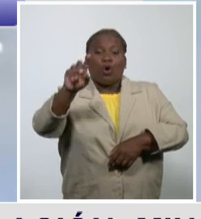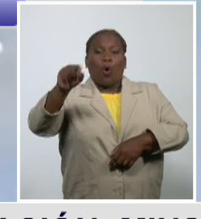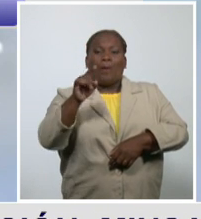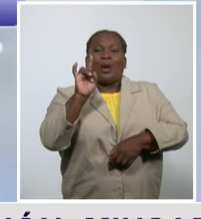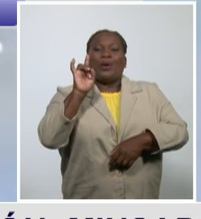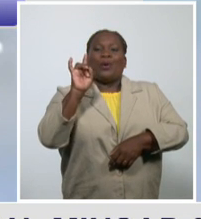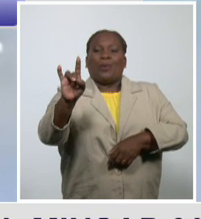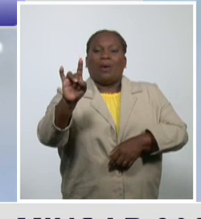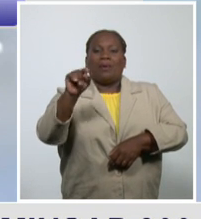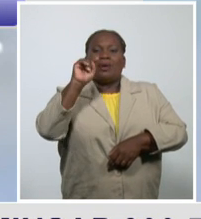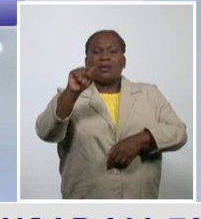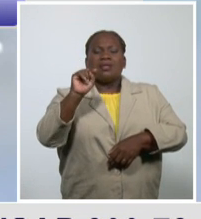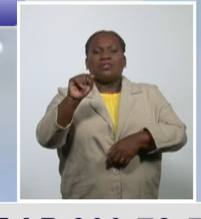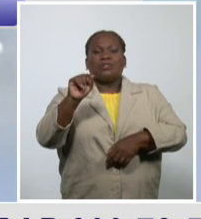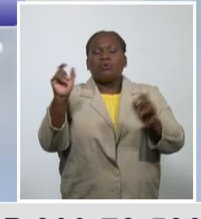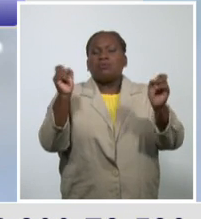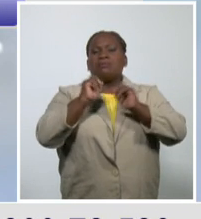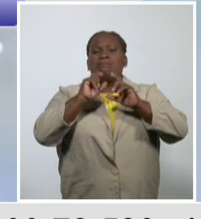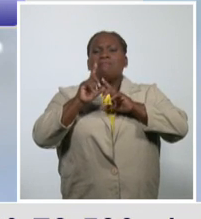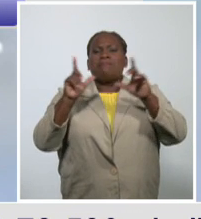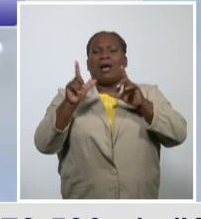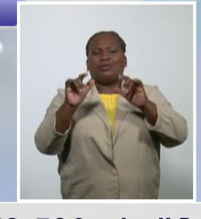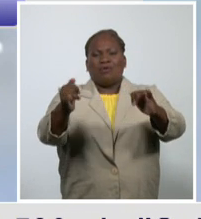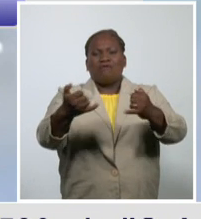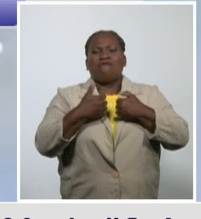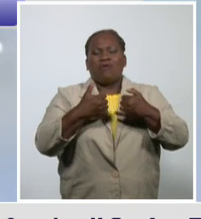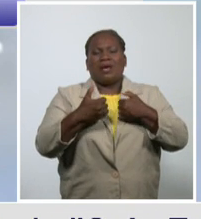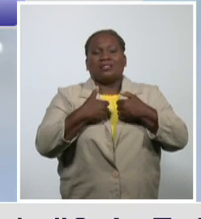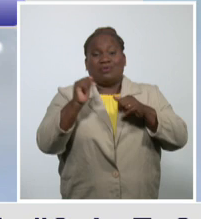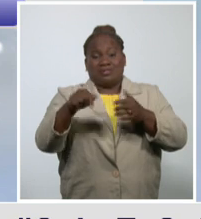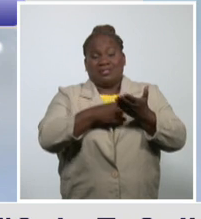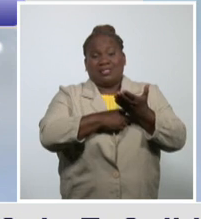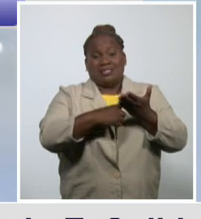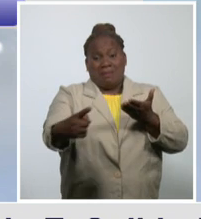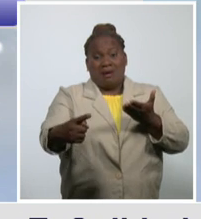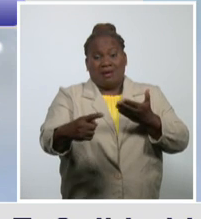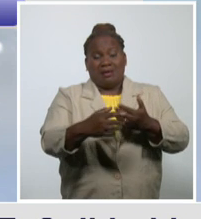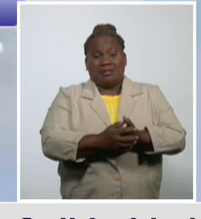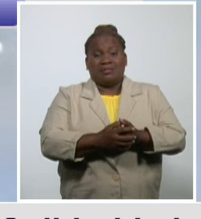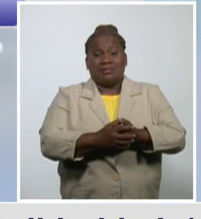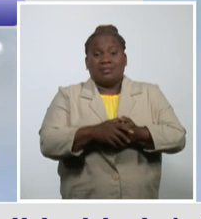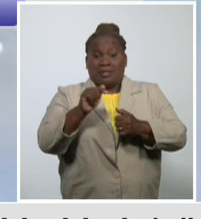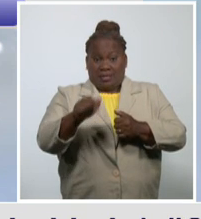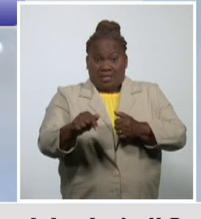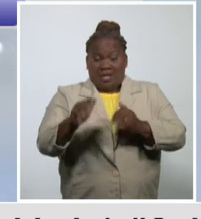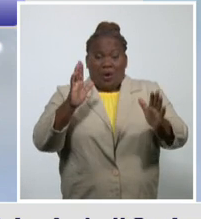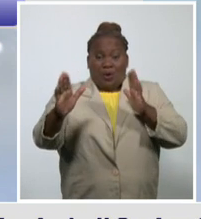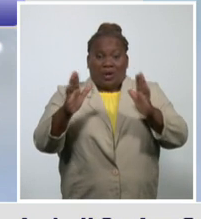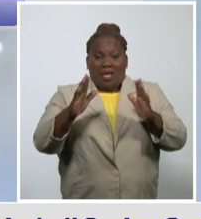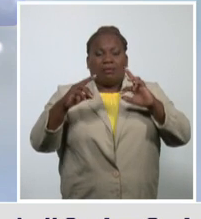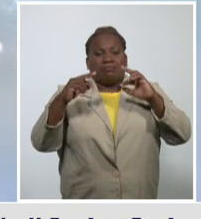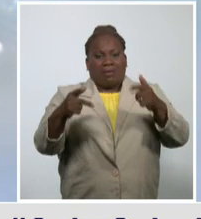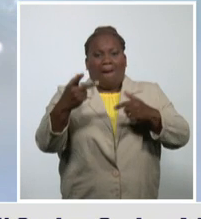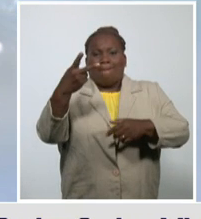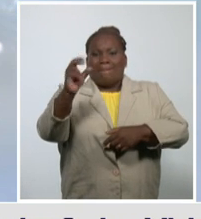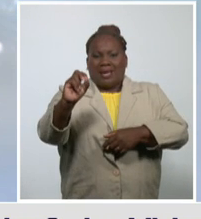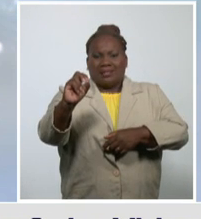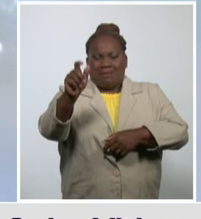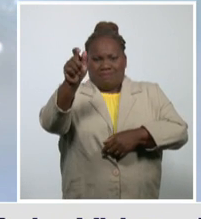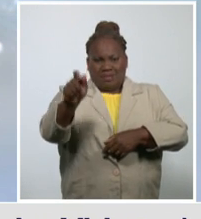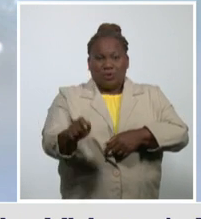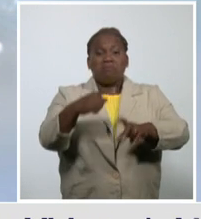Son impactos noticiosos de esta jornada. Ya decíamos, en una jornada donde se ha ratificado 20 nuevos casos